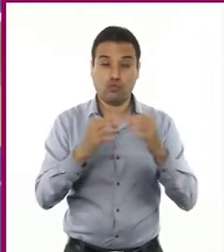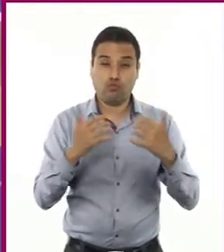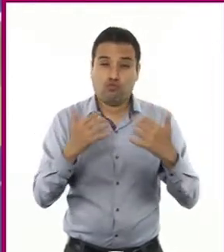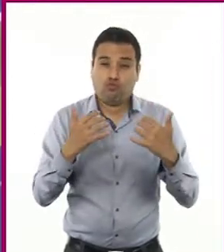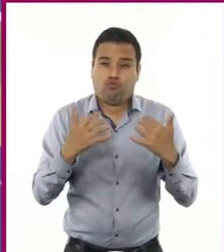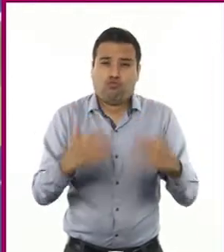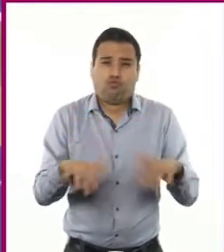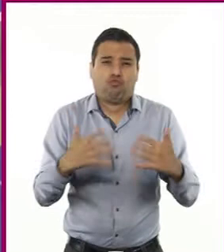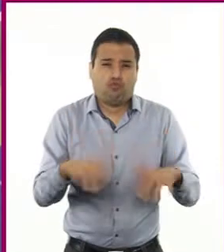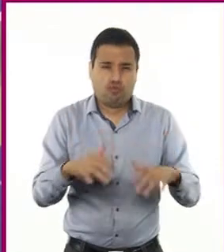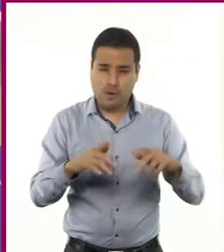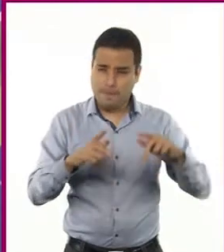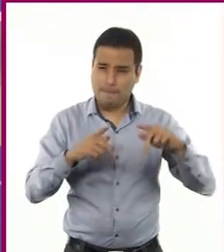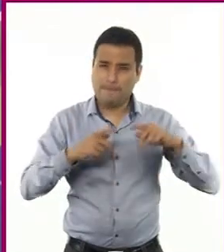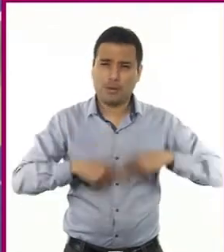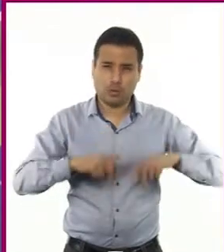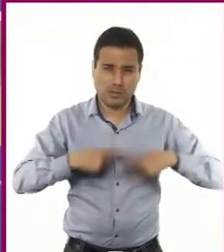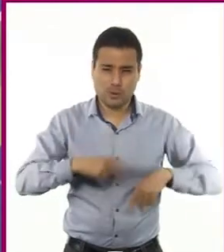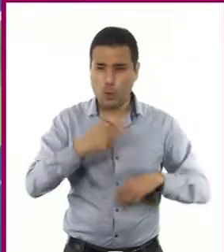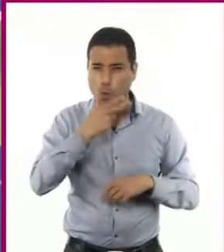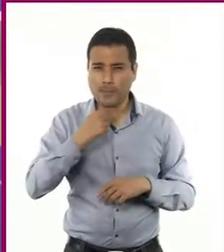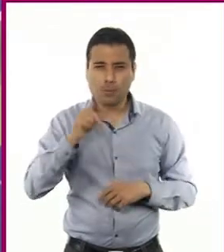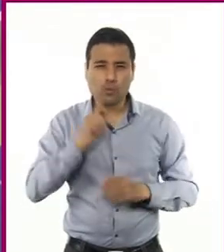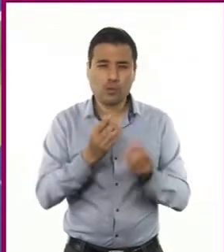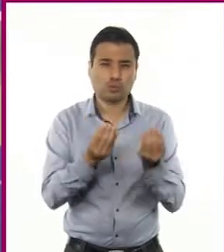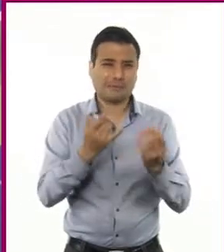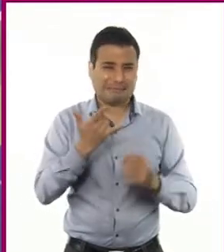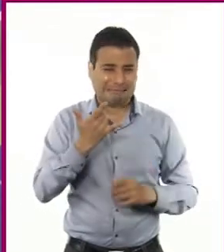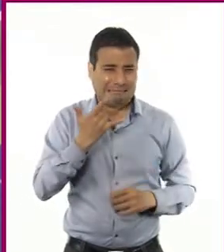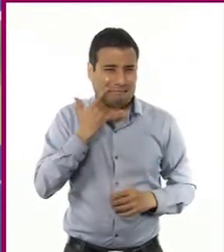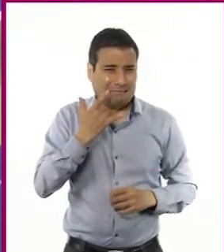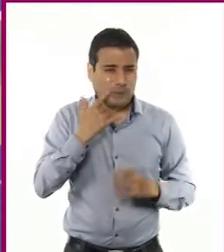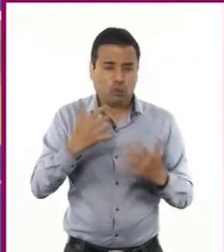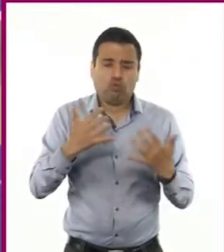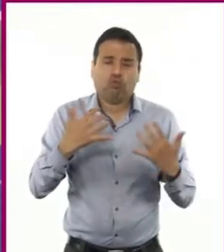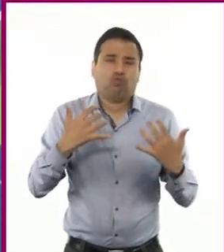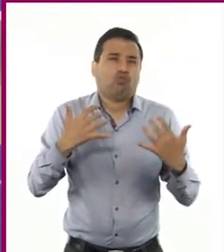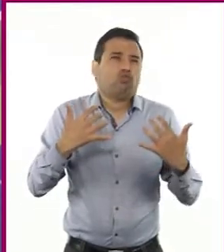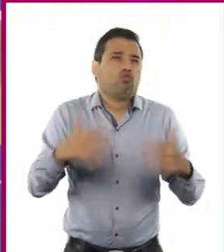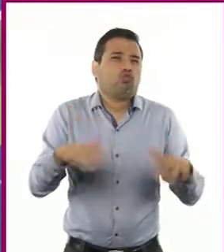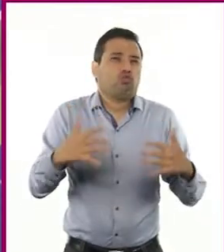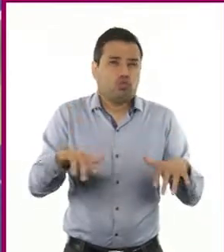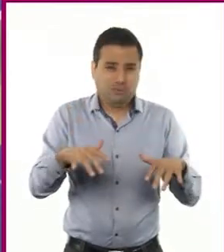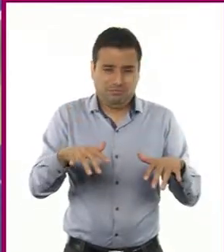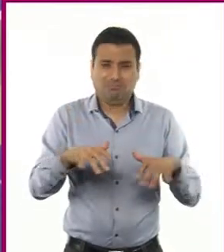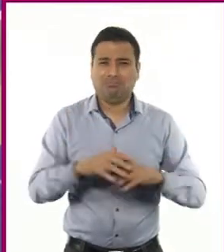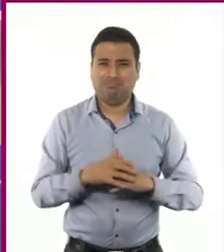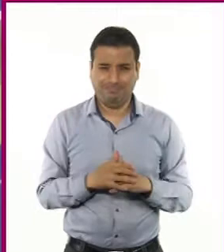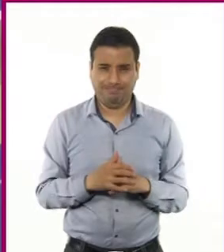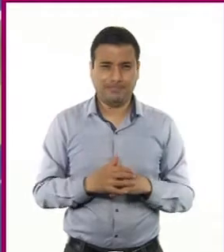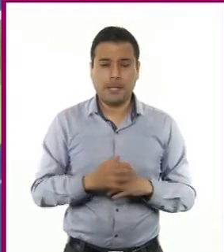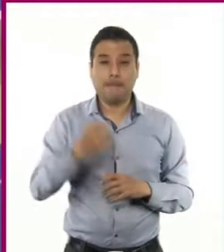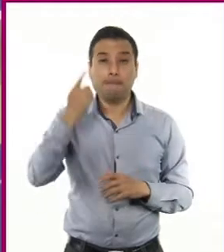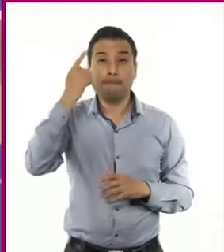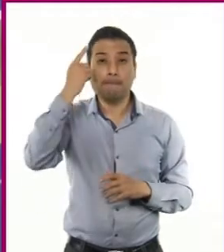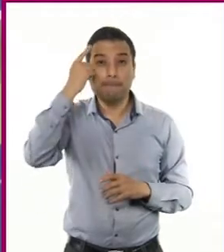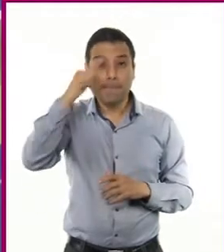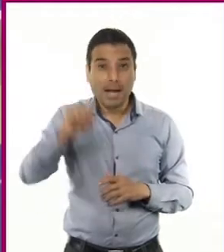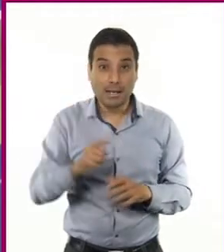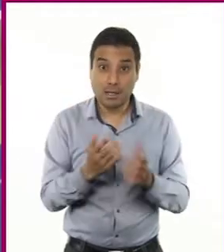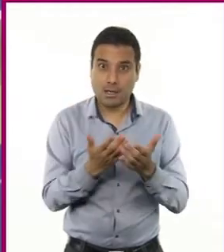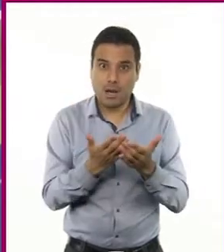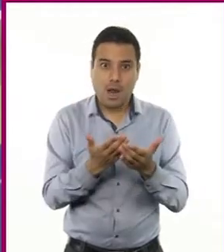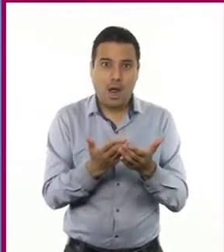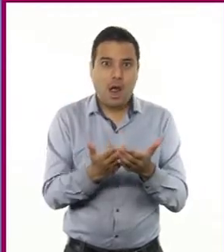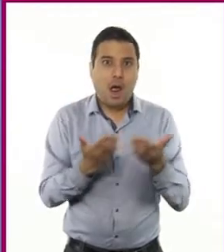y la entrega de muchos y muchas mexicanas excepcionales, que lucharon en distintas trincheras para hacer posible lo que ahora